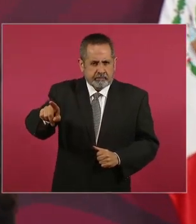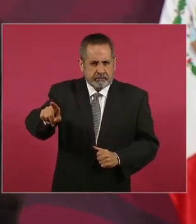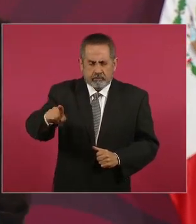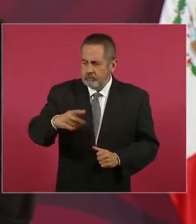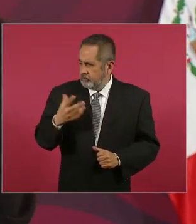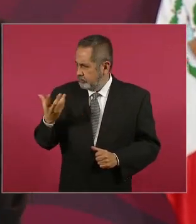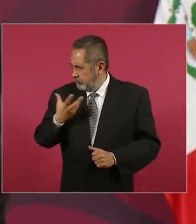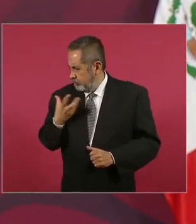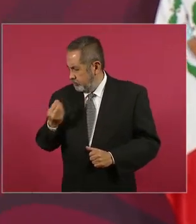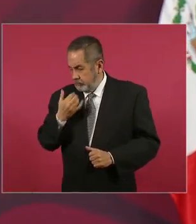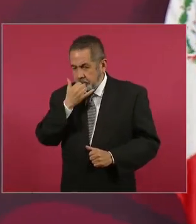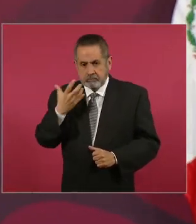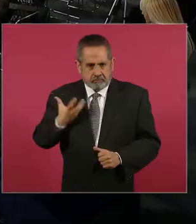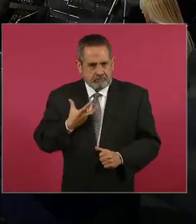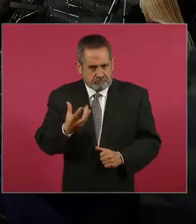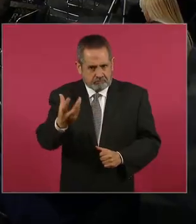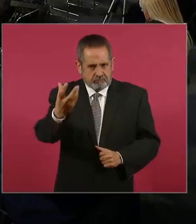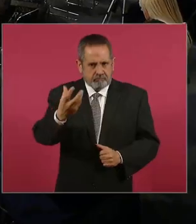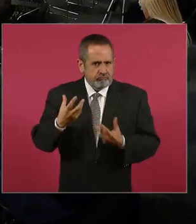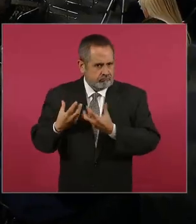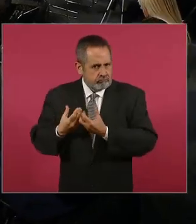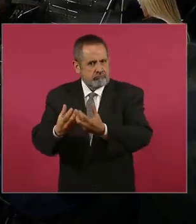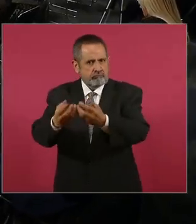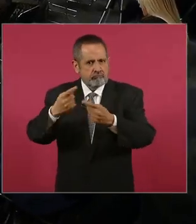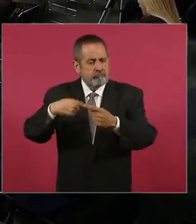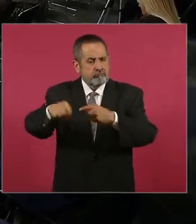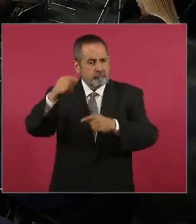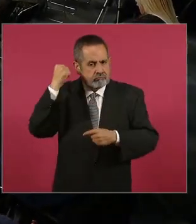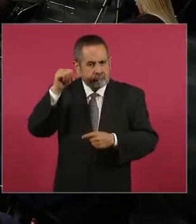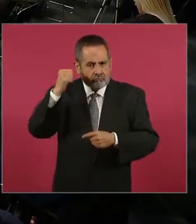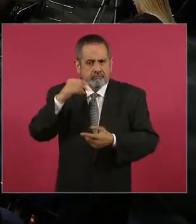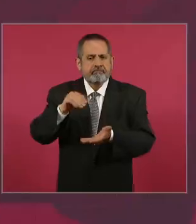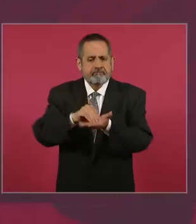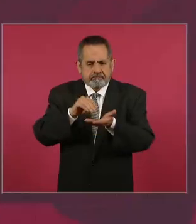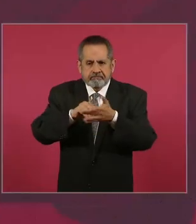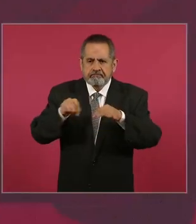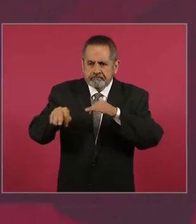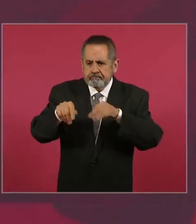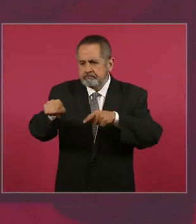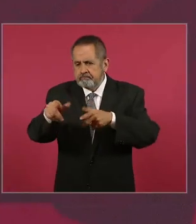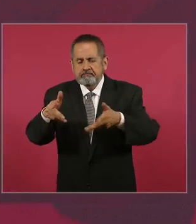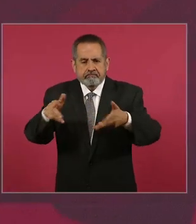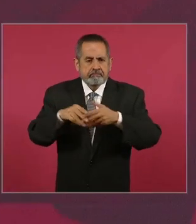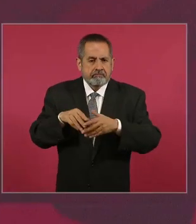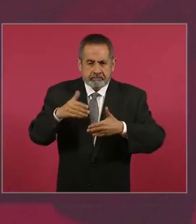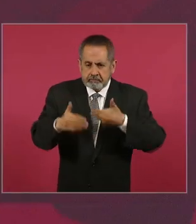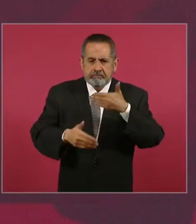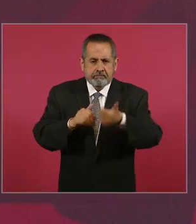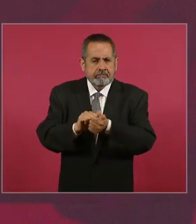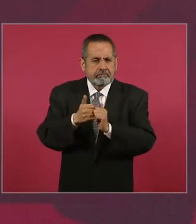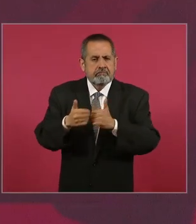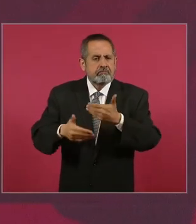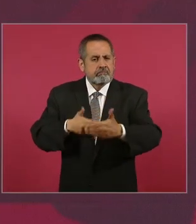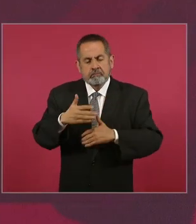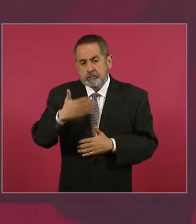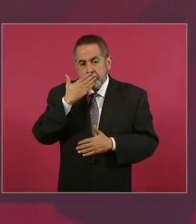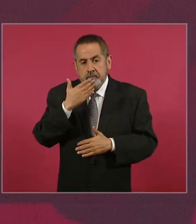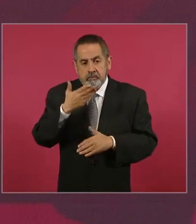Vamos, mejor dicho, todos los que estamos aquí, porque seguimos trabajando, se va avanzando muy bien.